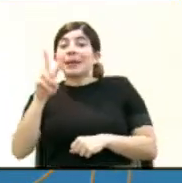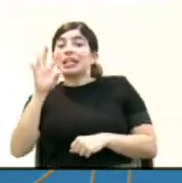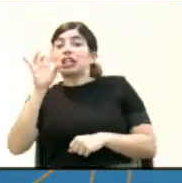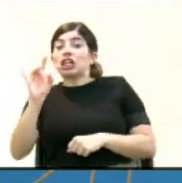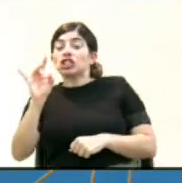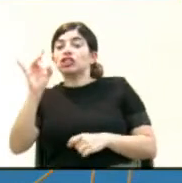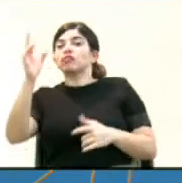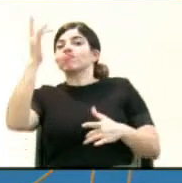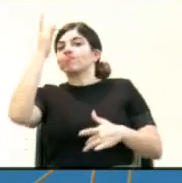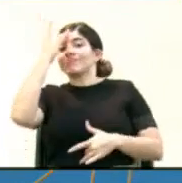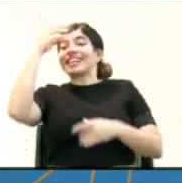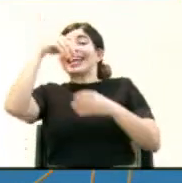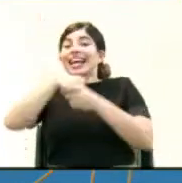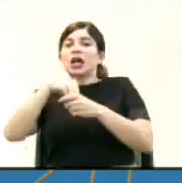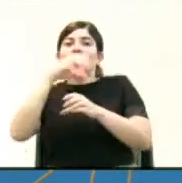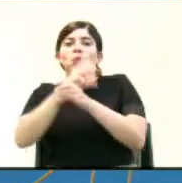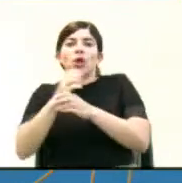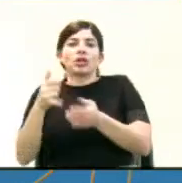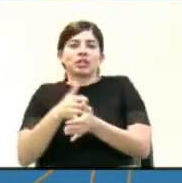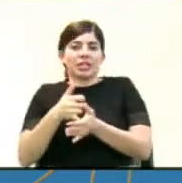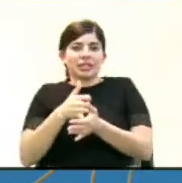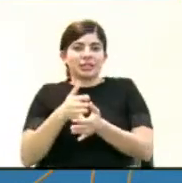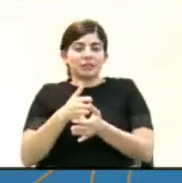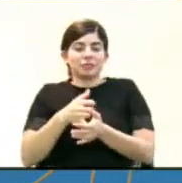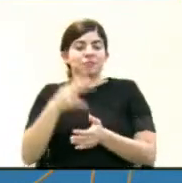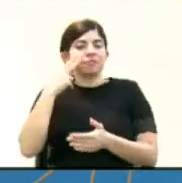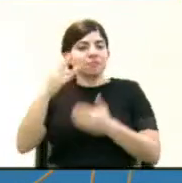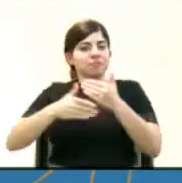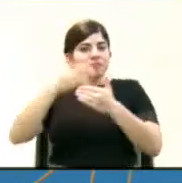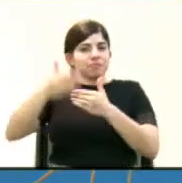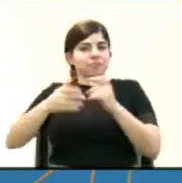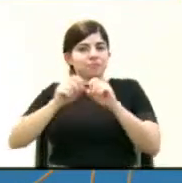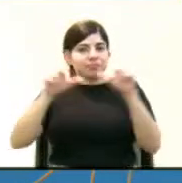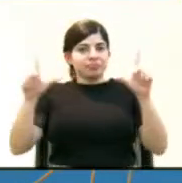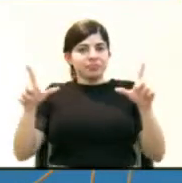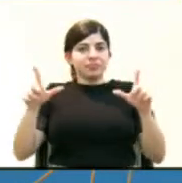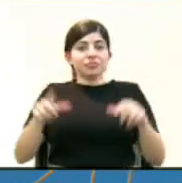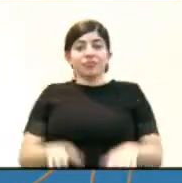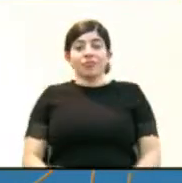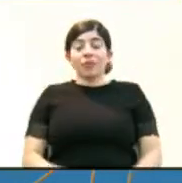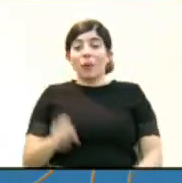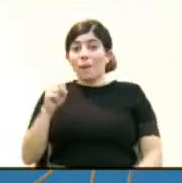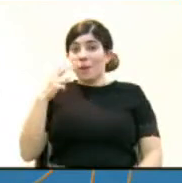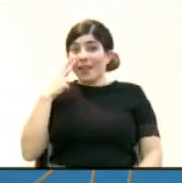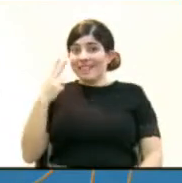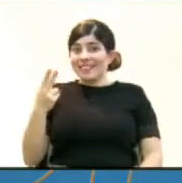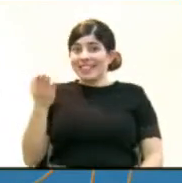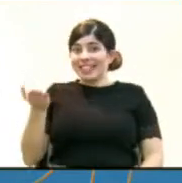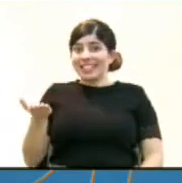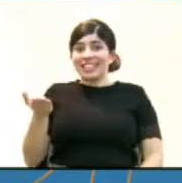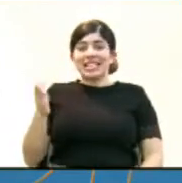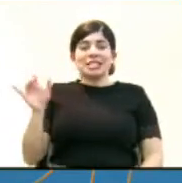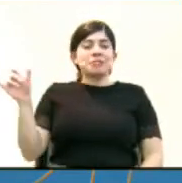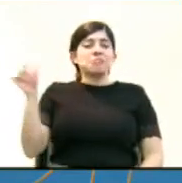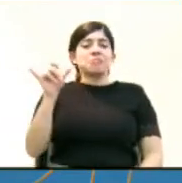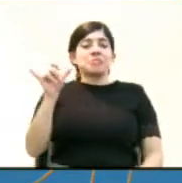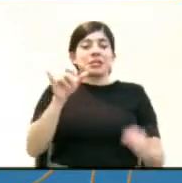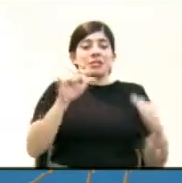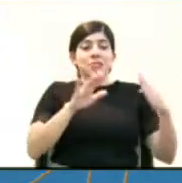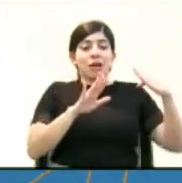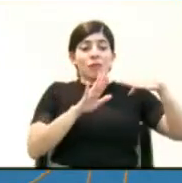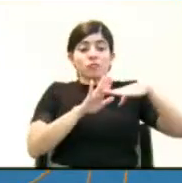628 casos en UCI. Si vamos a la siguiente filmina, lo que vemos es la misma